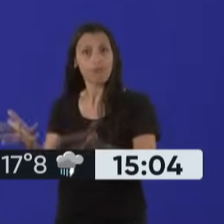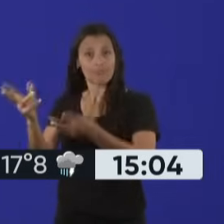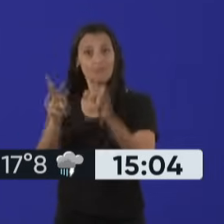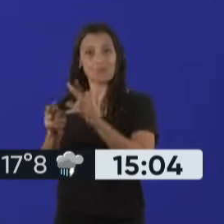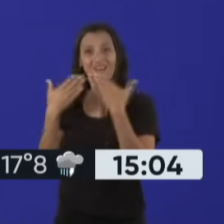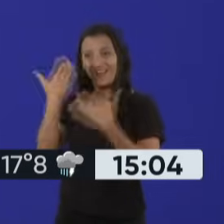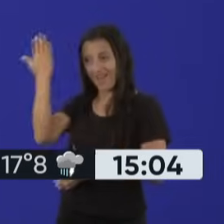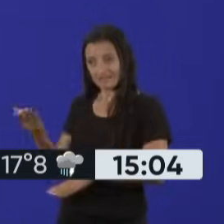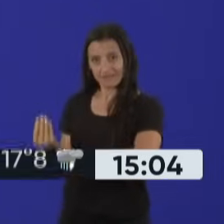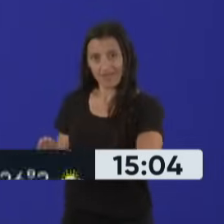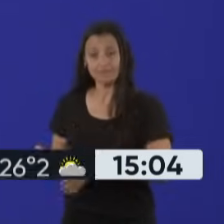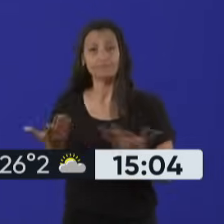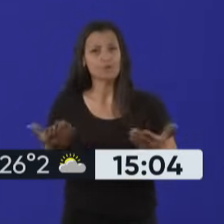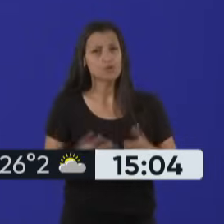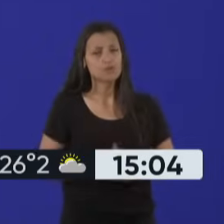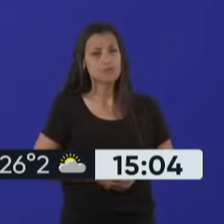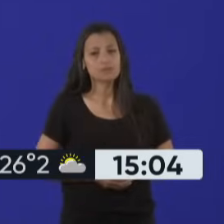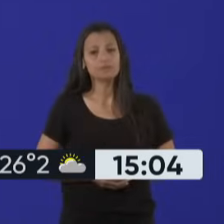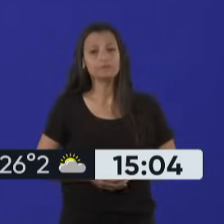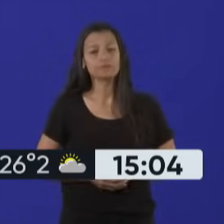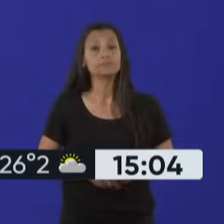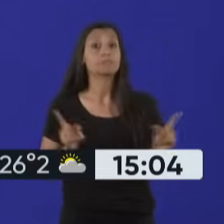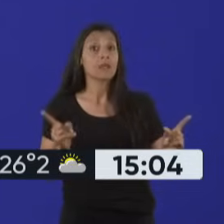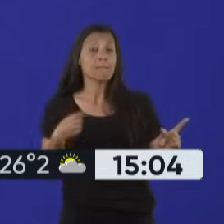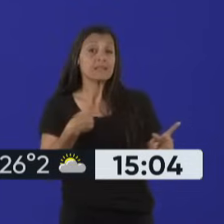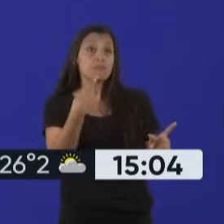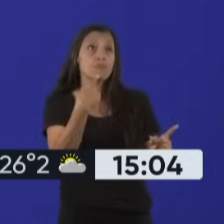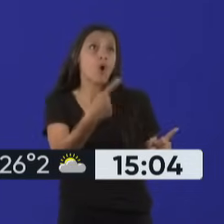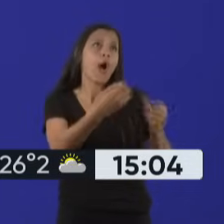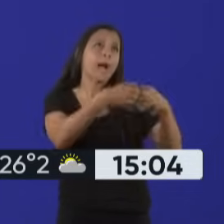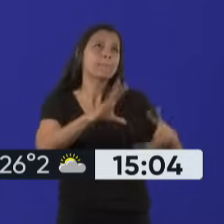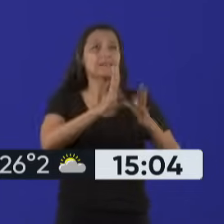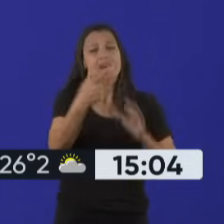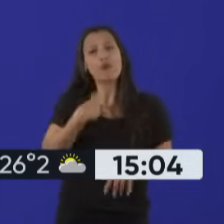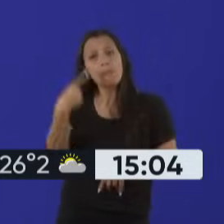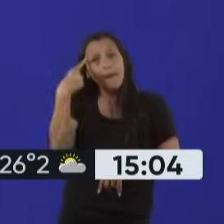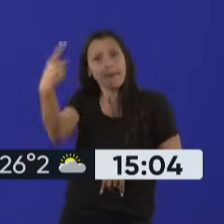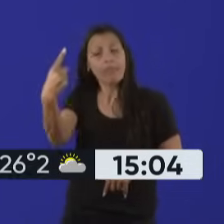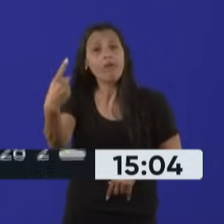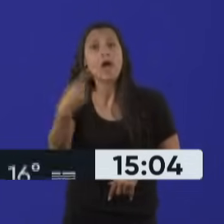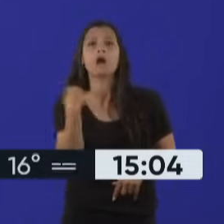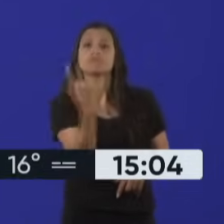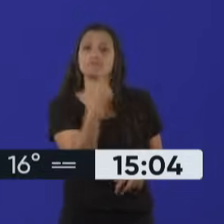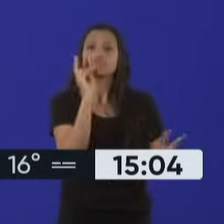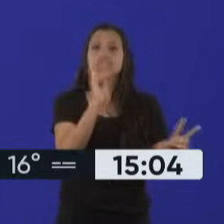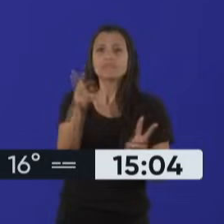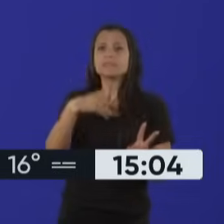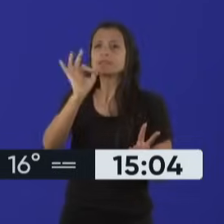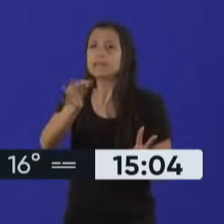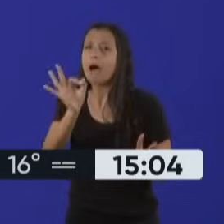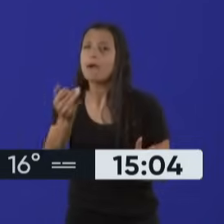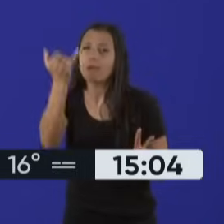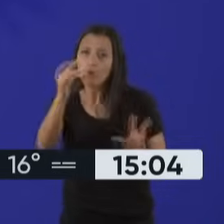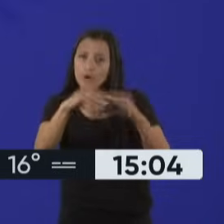Así es que esto que había arrancado como una idea teórica y que nosotros veíamos que estaba